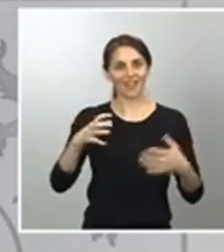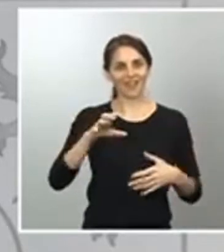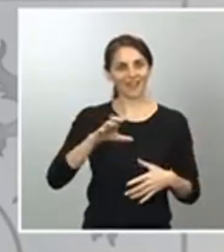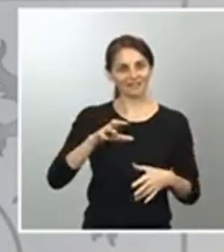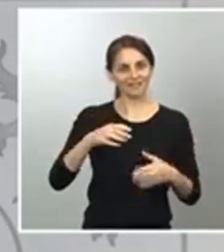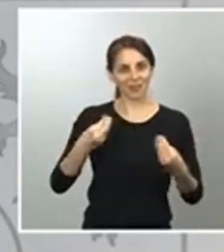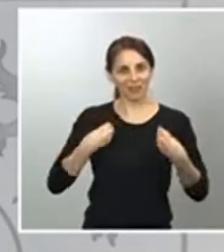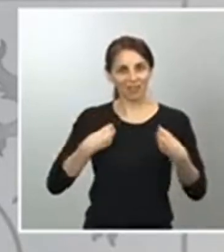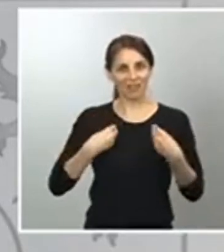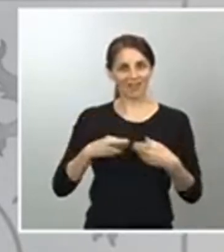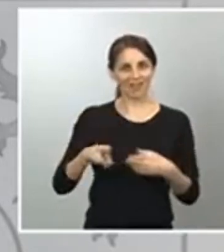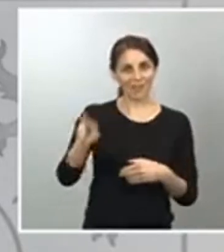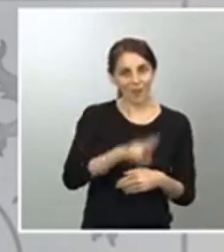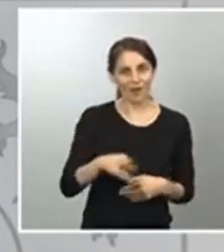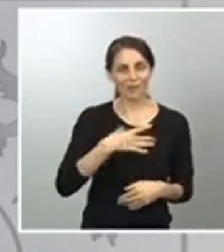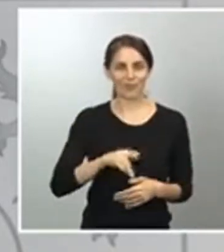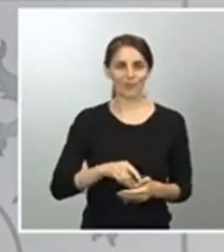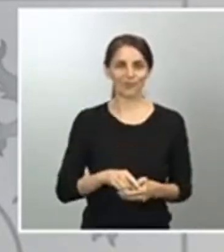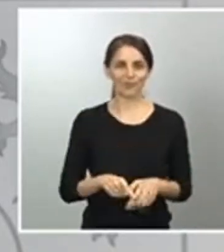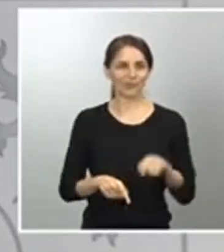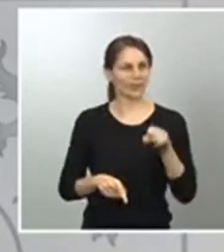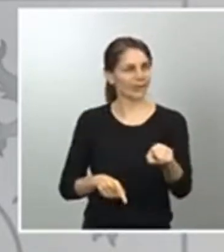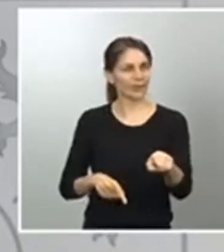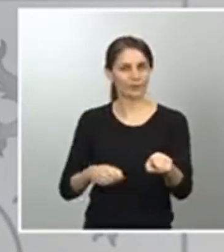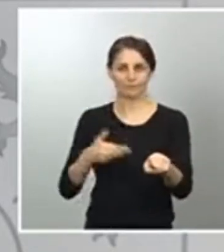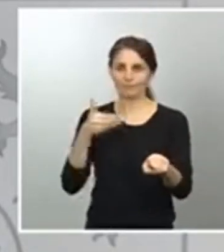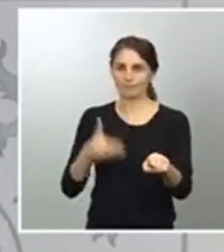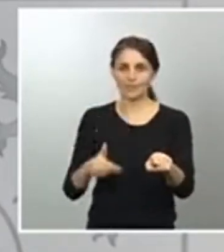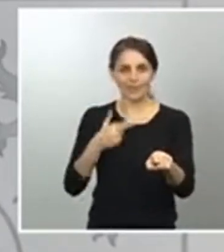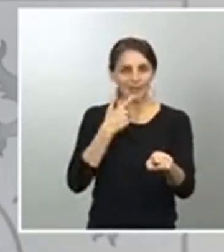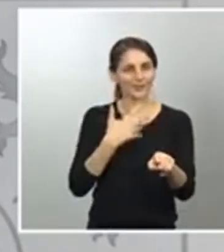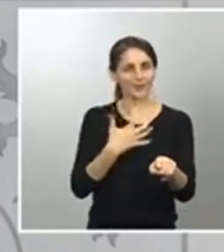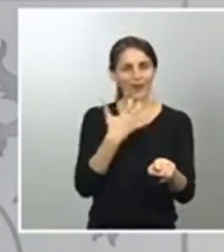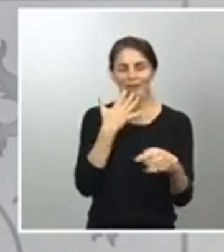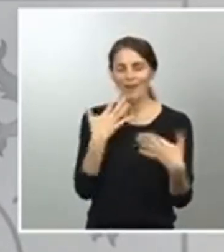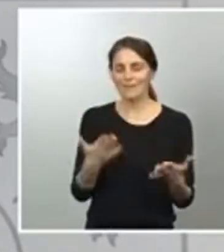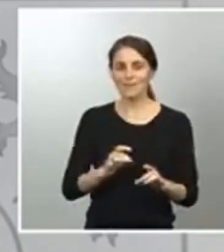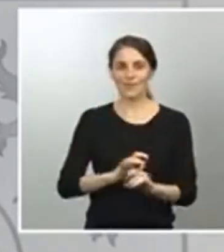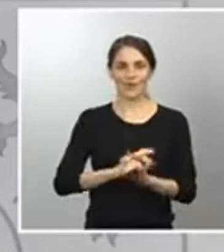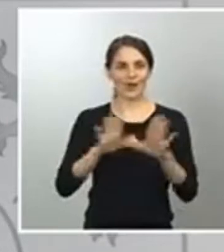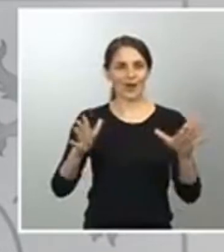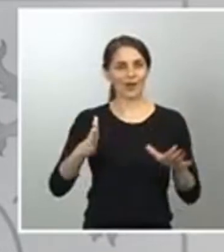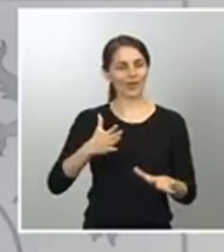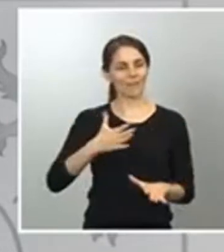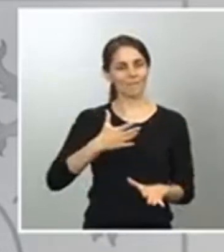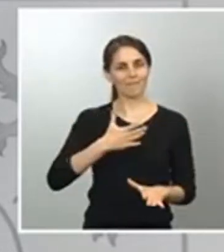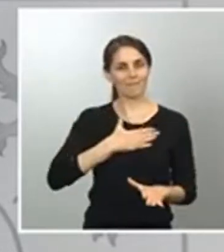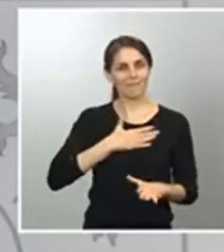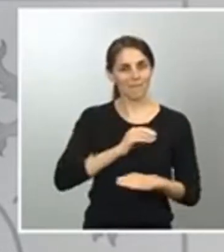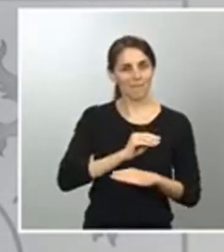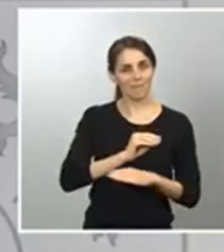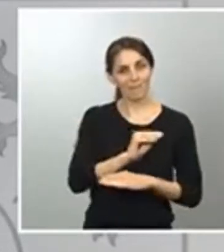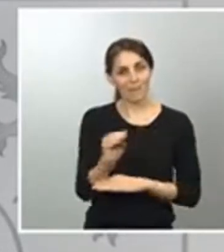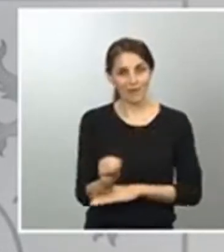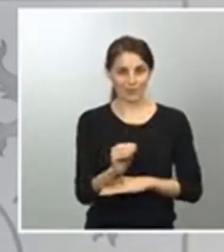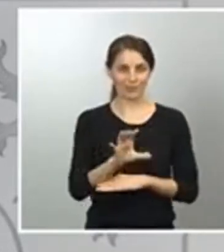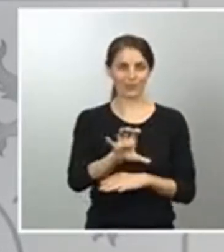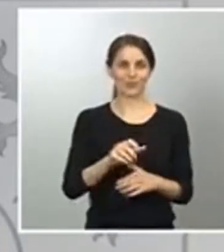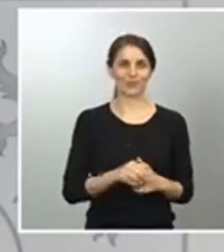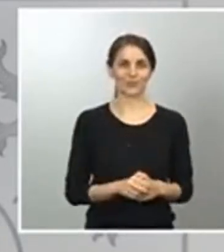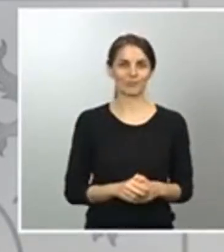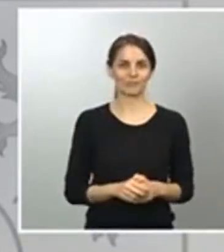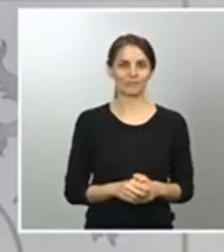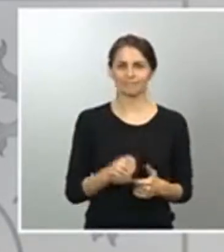en este momento, el mejor patriotismo. Cada día, no les quepa duda, recibo miles de mensajes y correos de